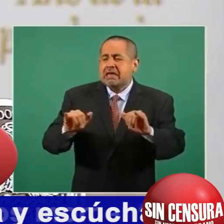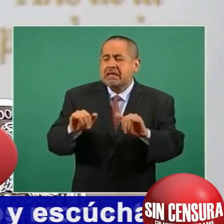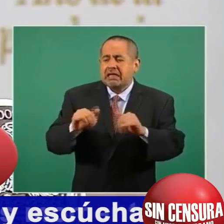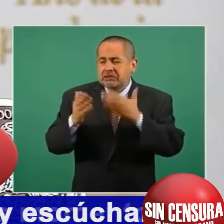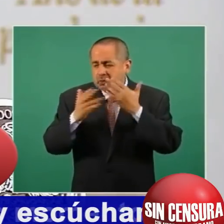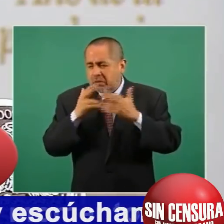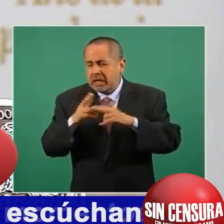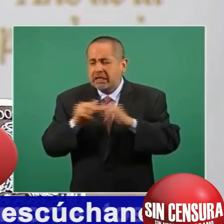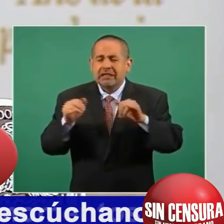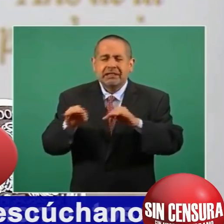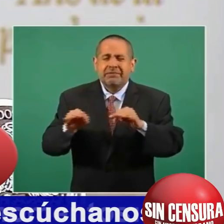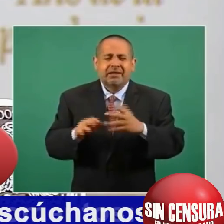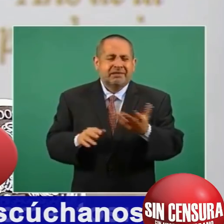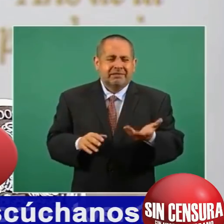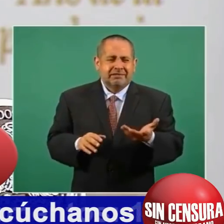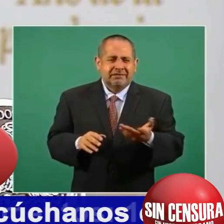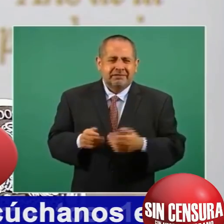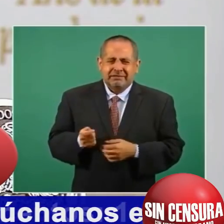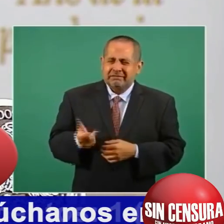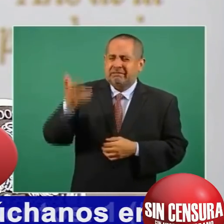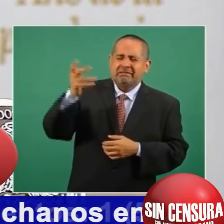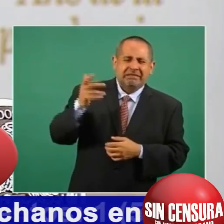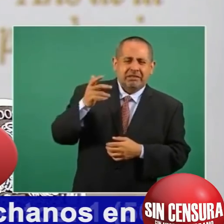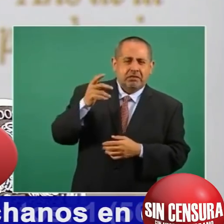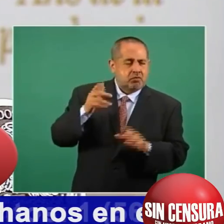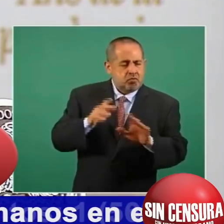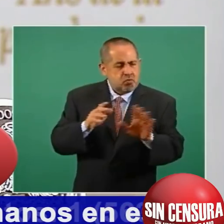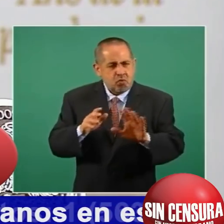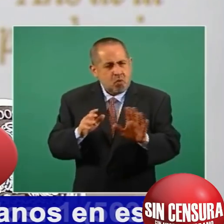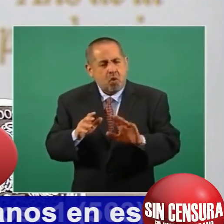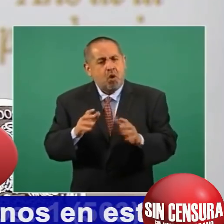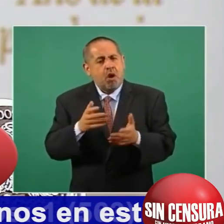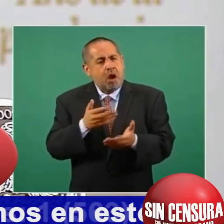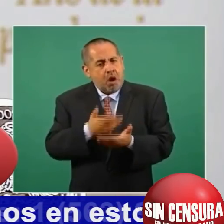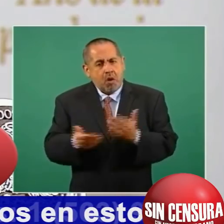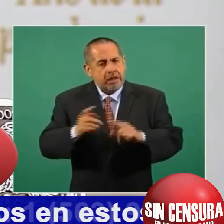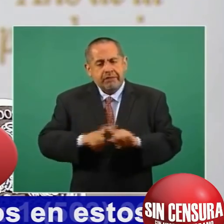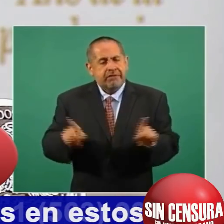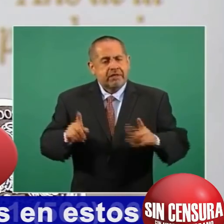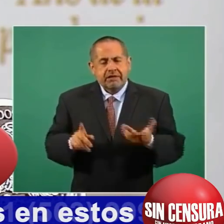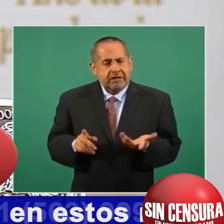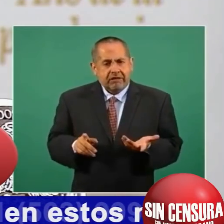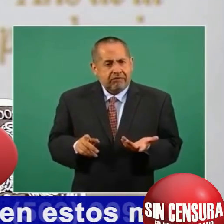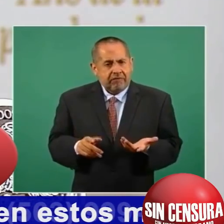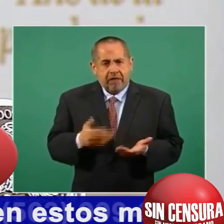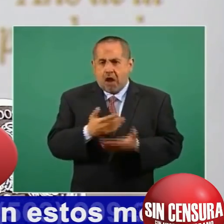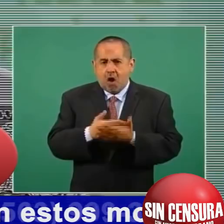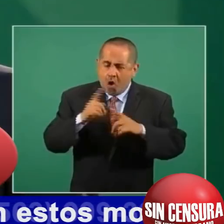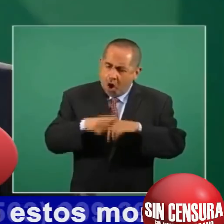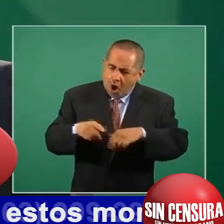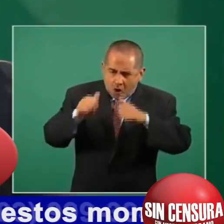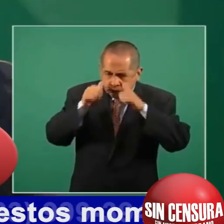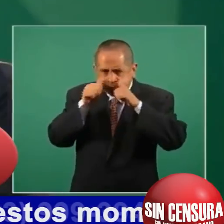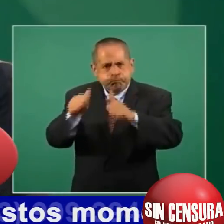trabajan, tratarlos de manera despectiva. No, ahora